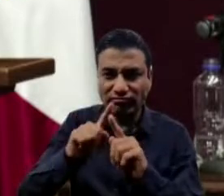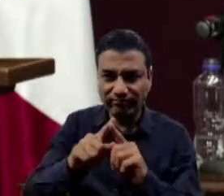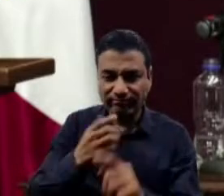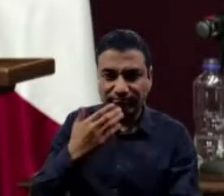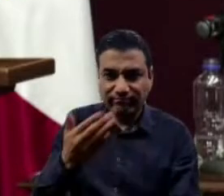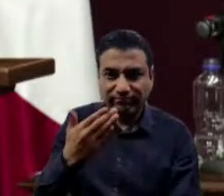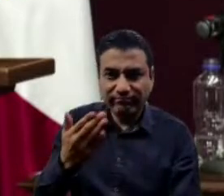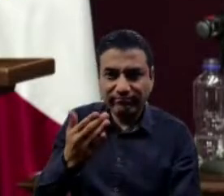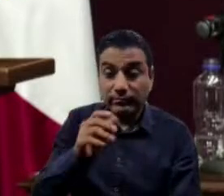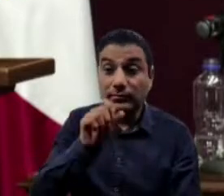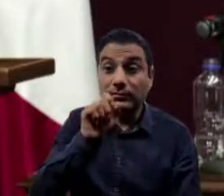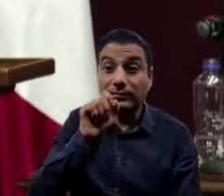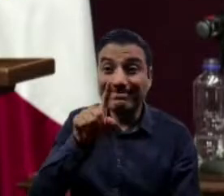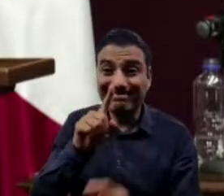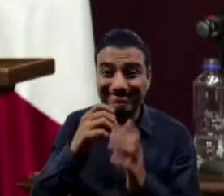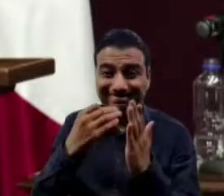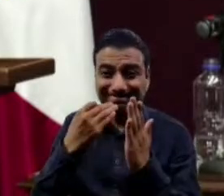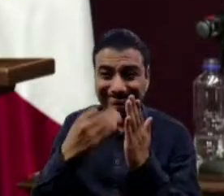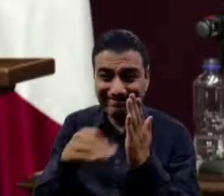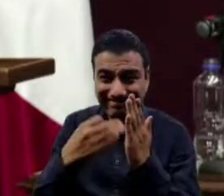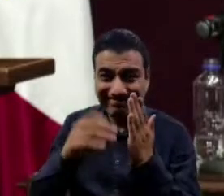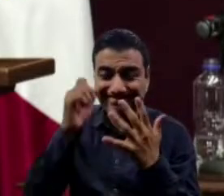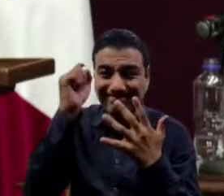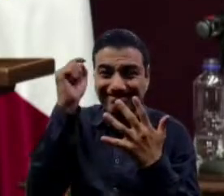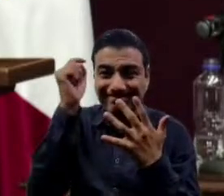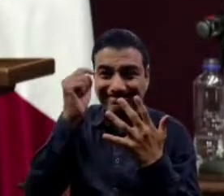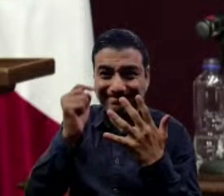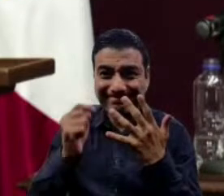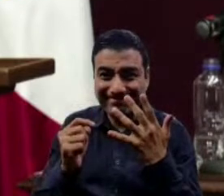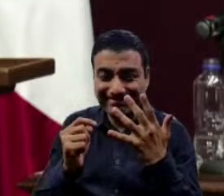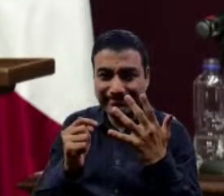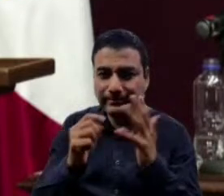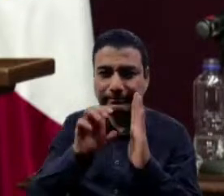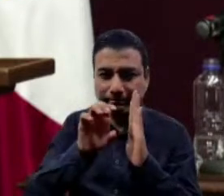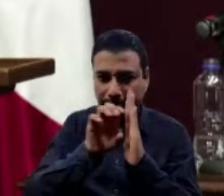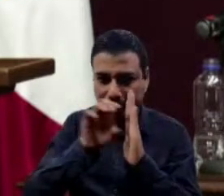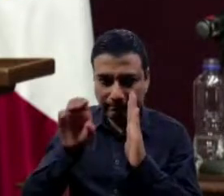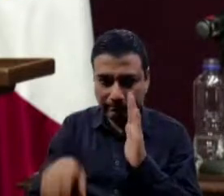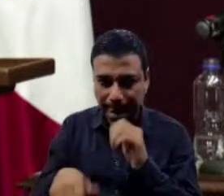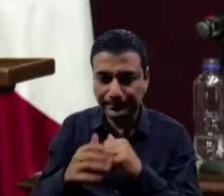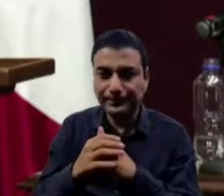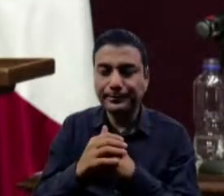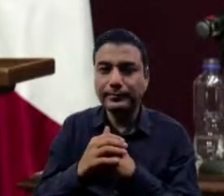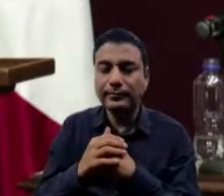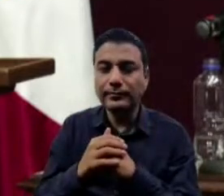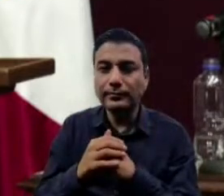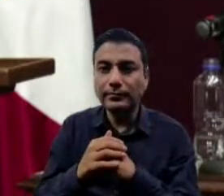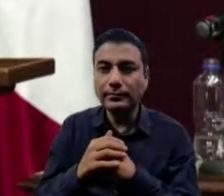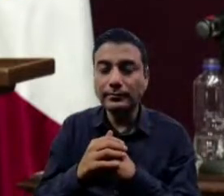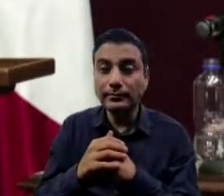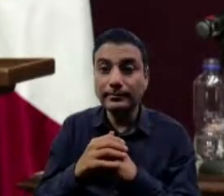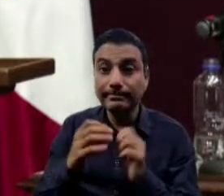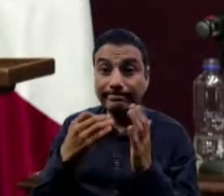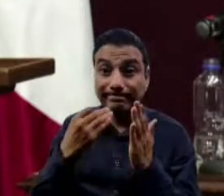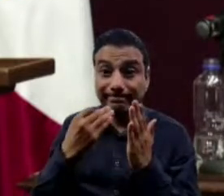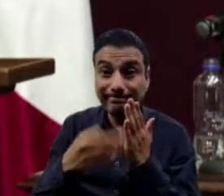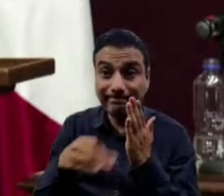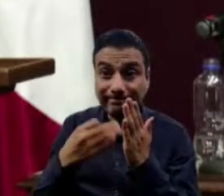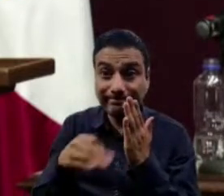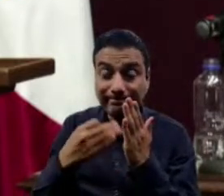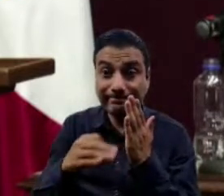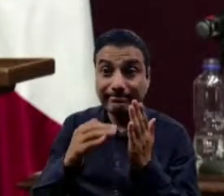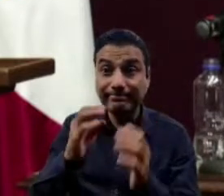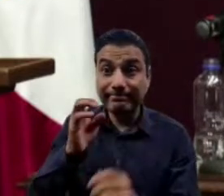que resultan necesarios enfrentar. Por citar algunos ejemplos, se encuentran insuficiencias en la cobertura de la